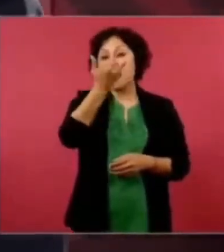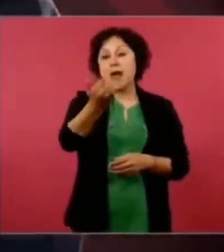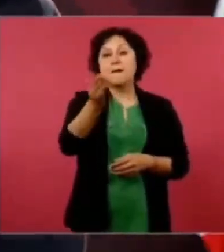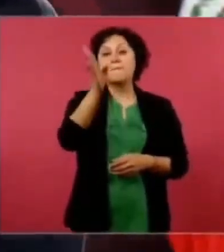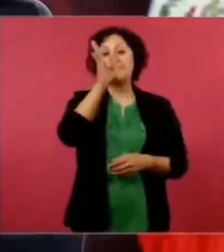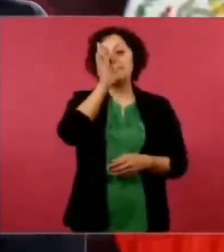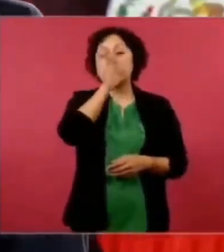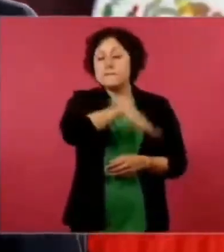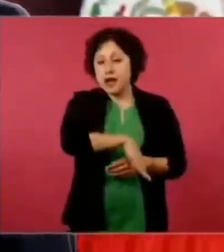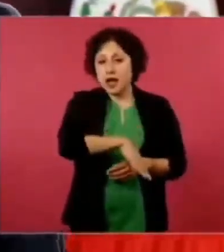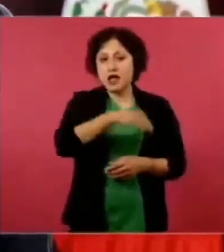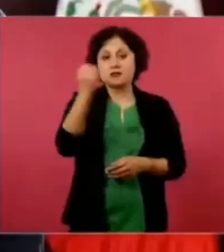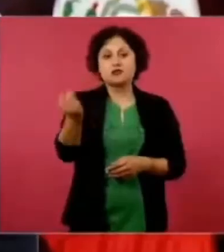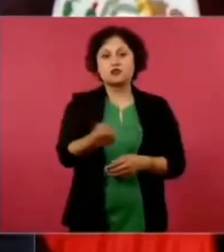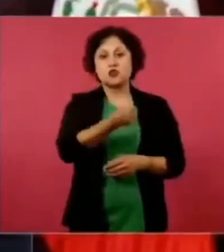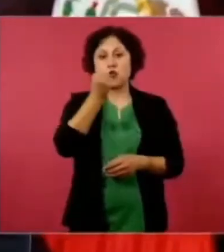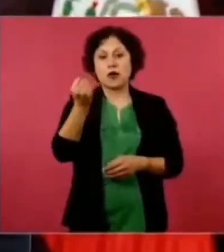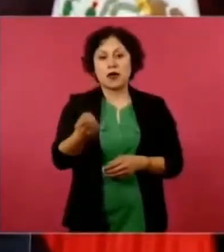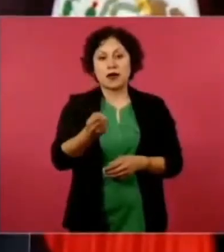jóvenes,